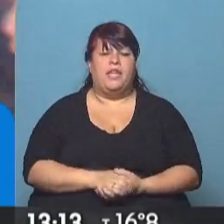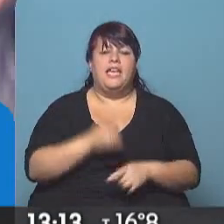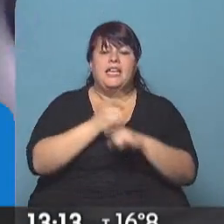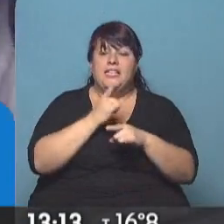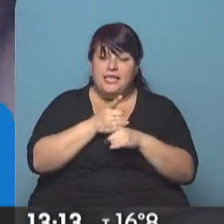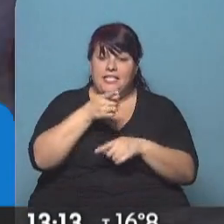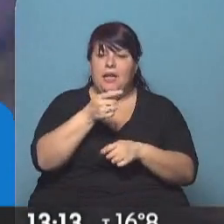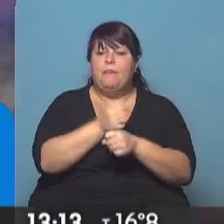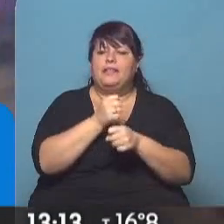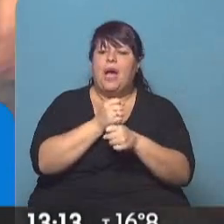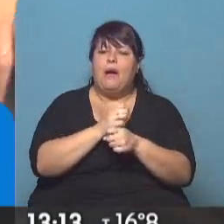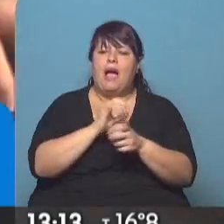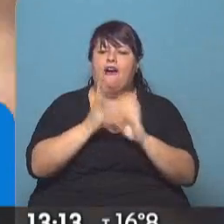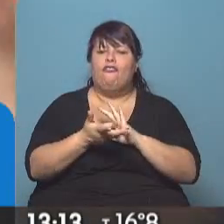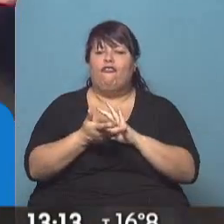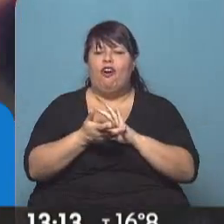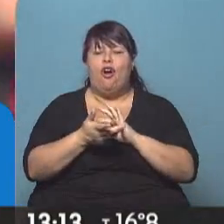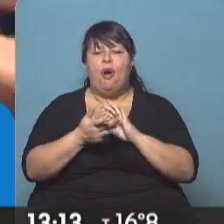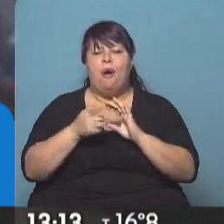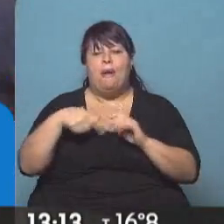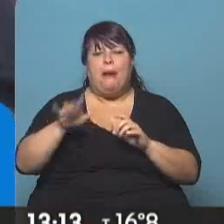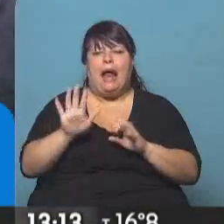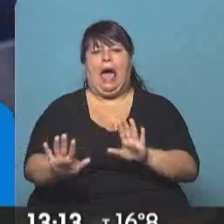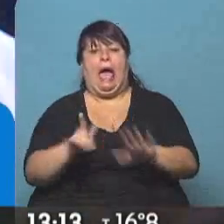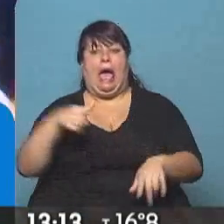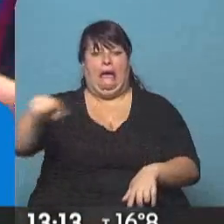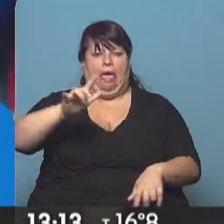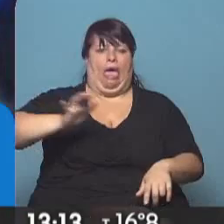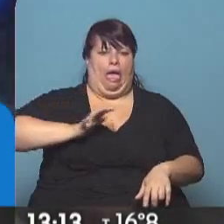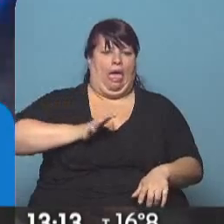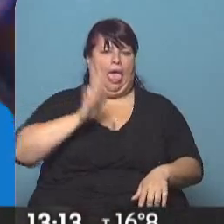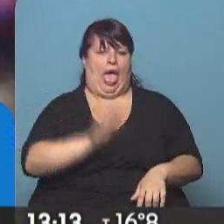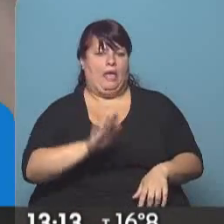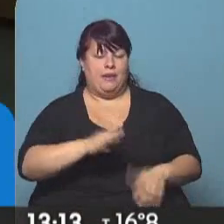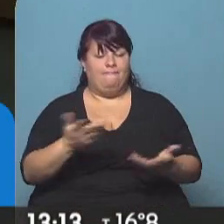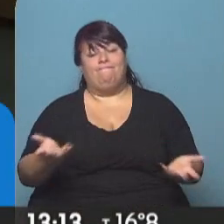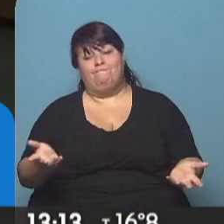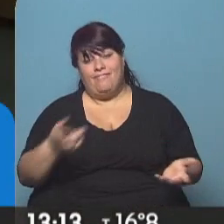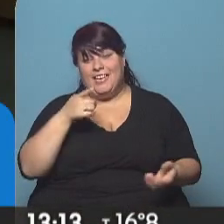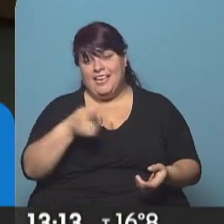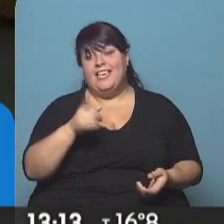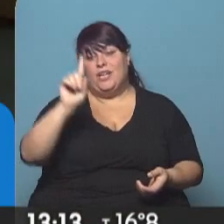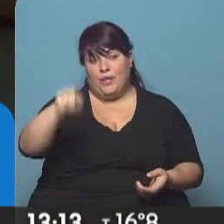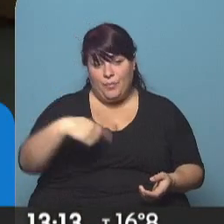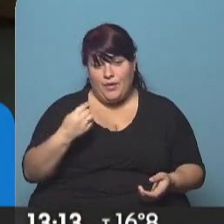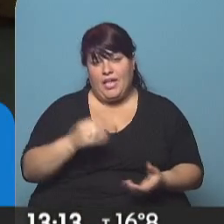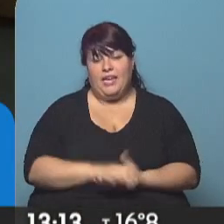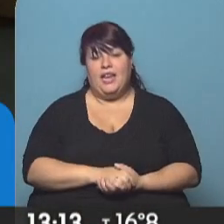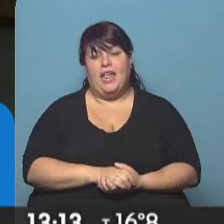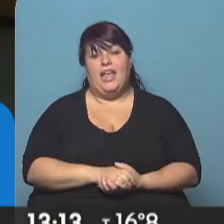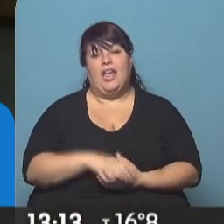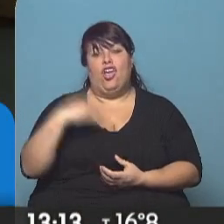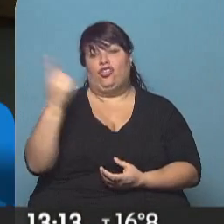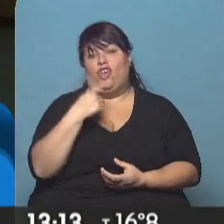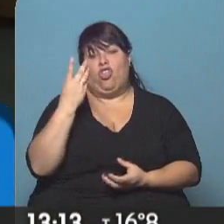todo tratando de asustar más que nada bueno y eso llevó a que genera